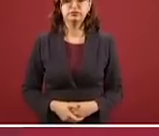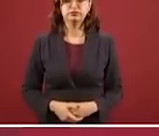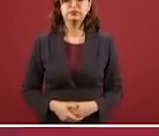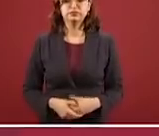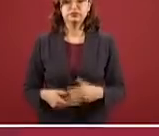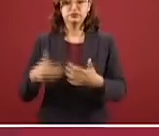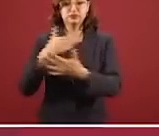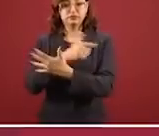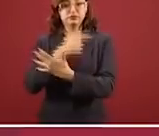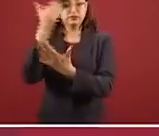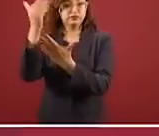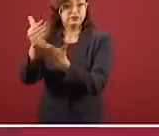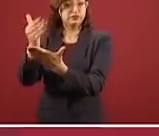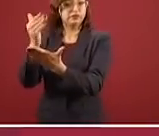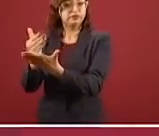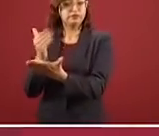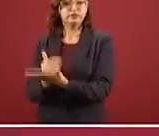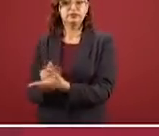Esa es la agenda.